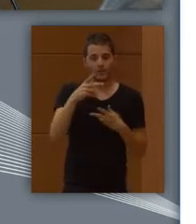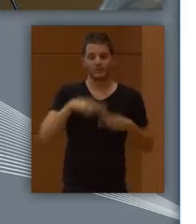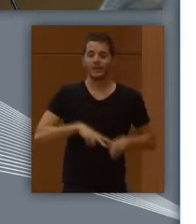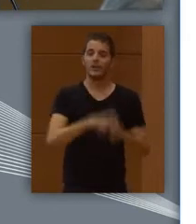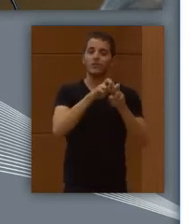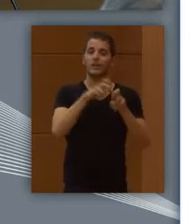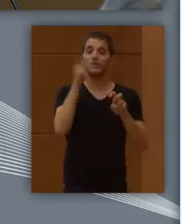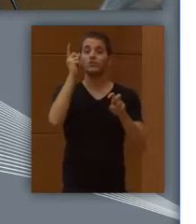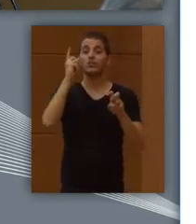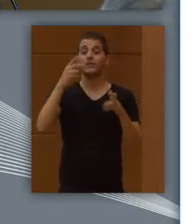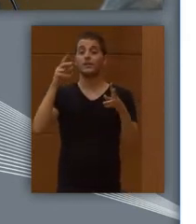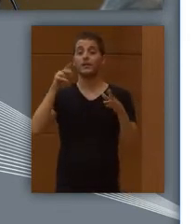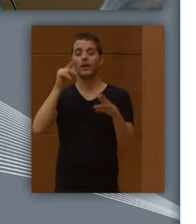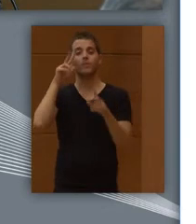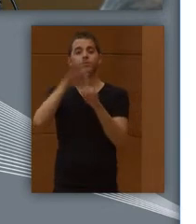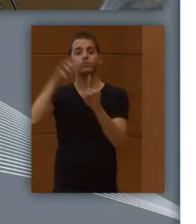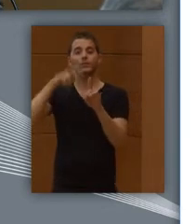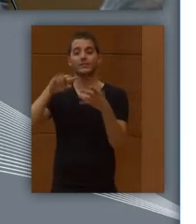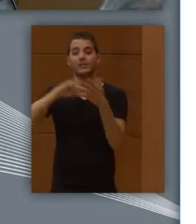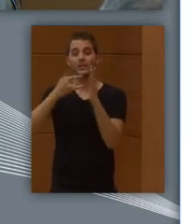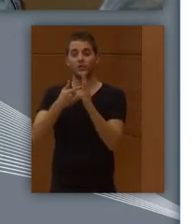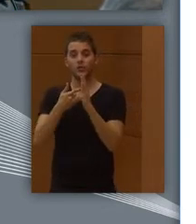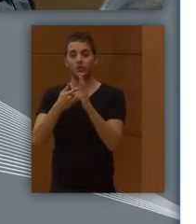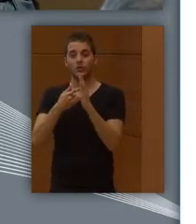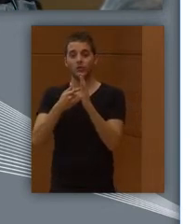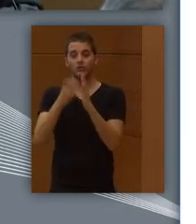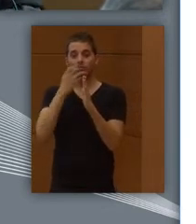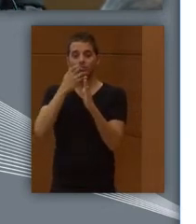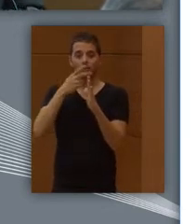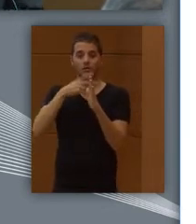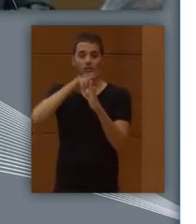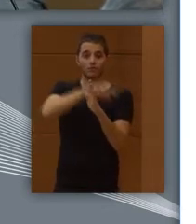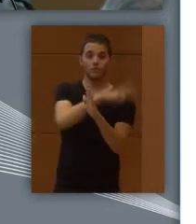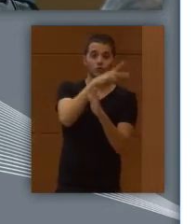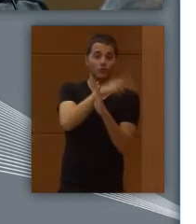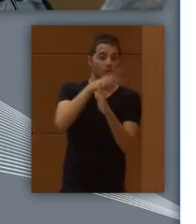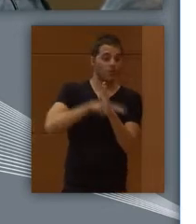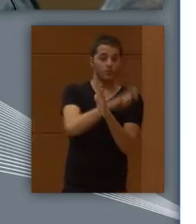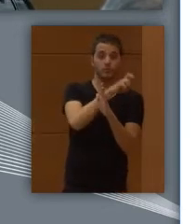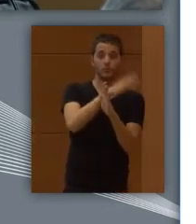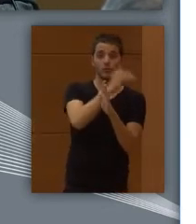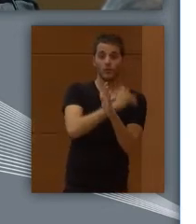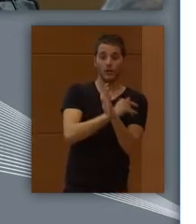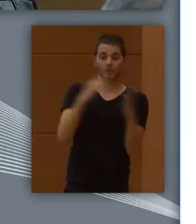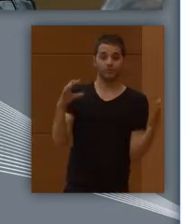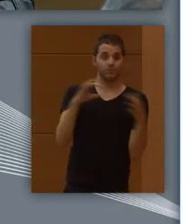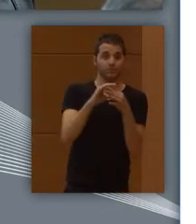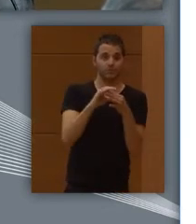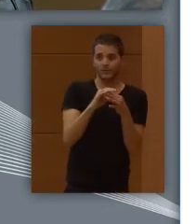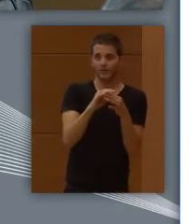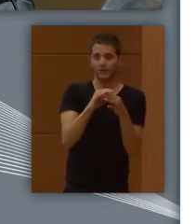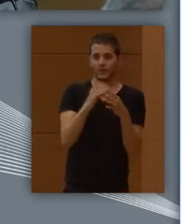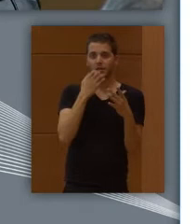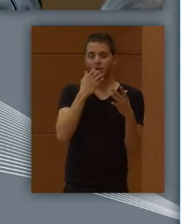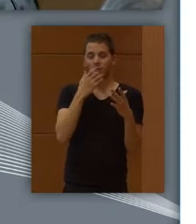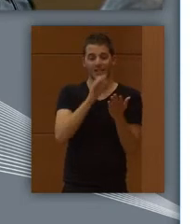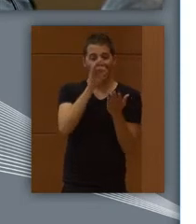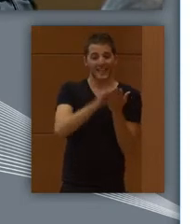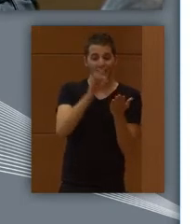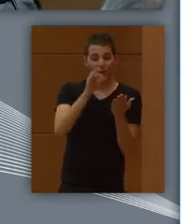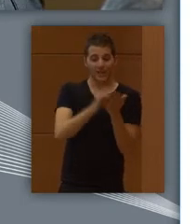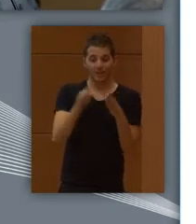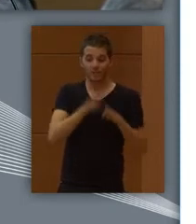el punto de vista tecnológico, para la ciudad inteligente no vamos a lograr necesariamente una ciudad para todos o para todas, una ciudad accesible